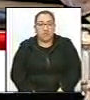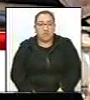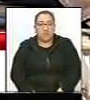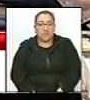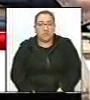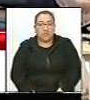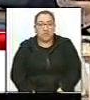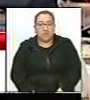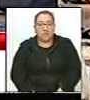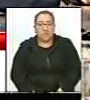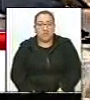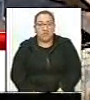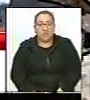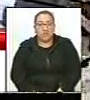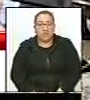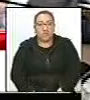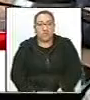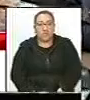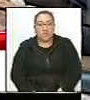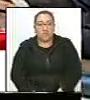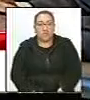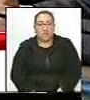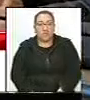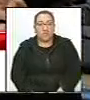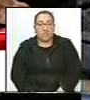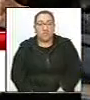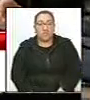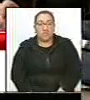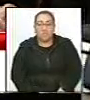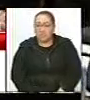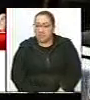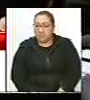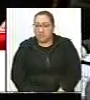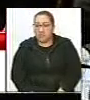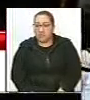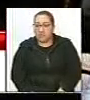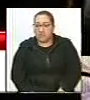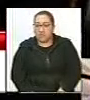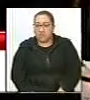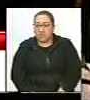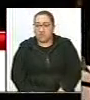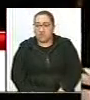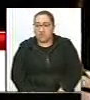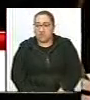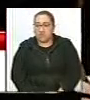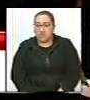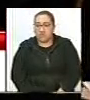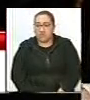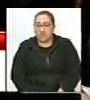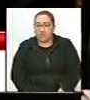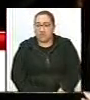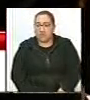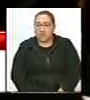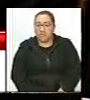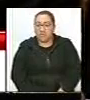quería, tal vez en el mismo sentido de congresista Dipas, el tema de la producción del